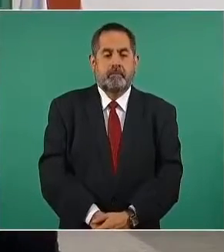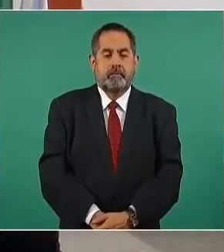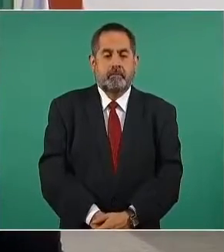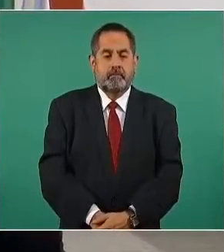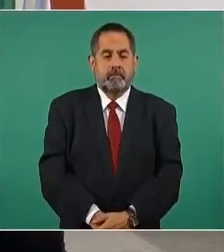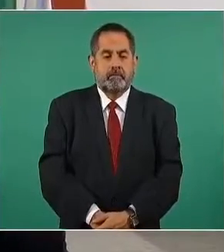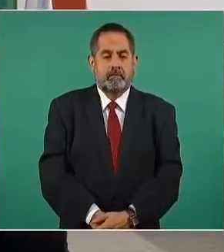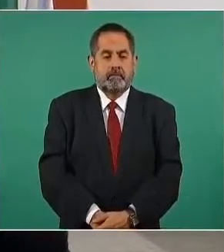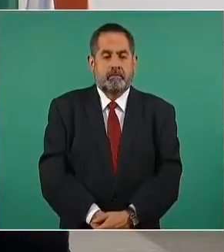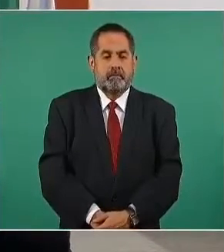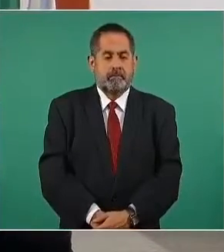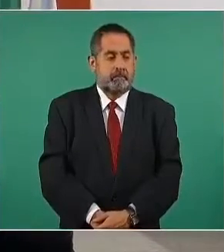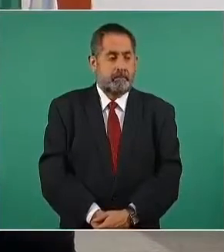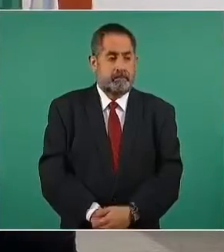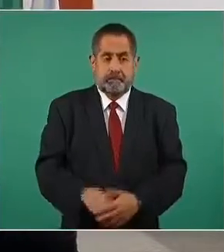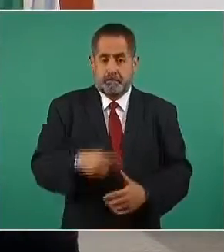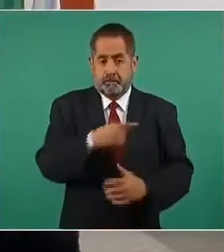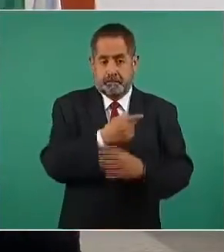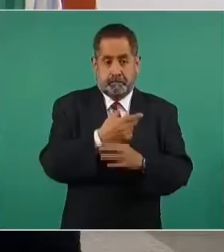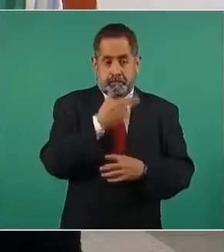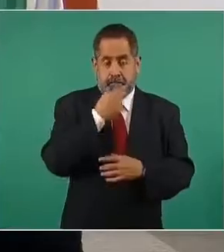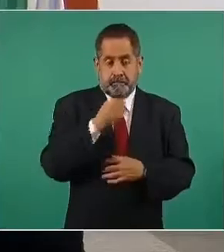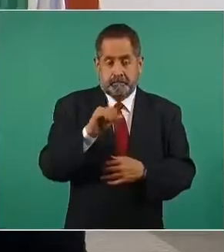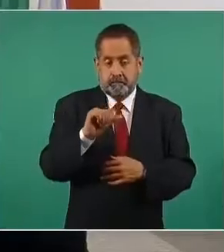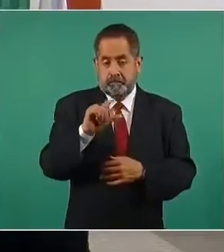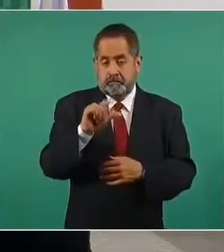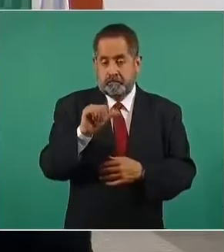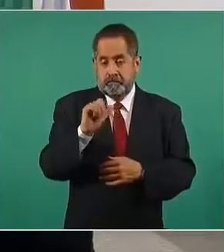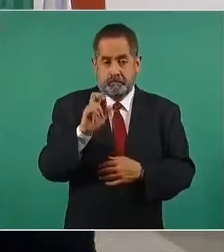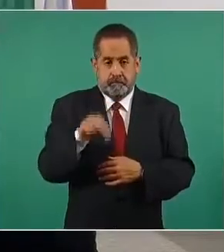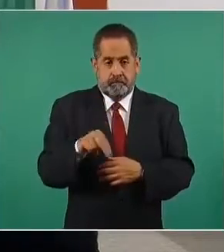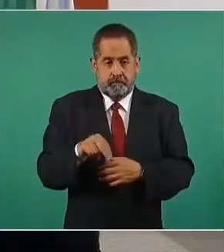Le plantea que